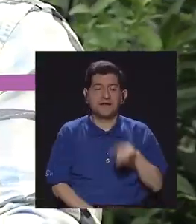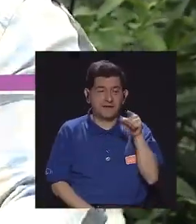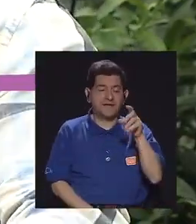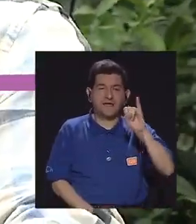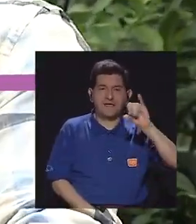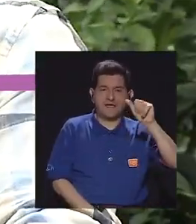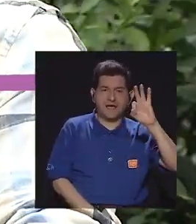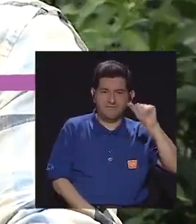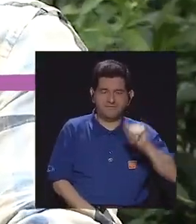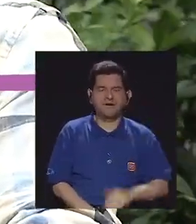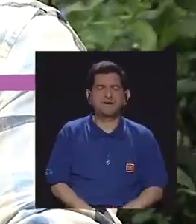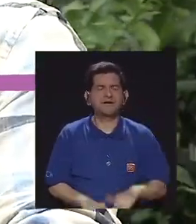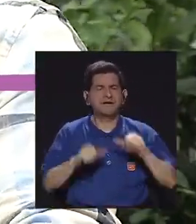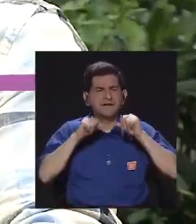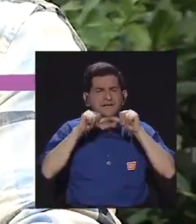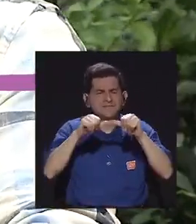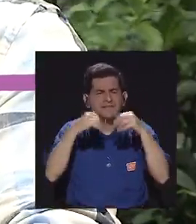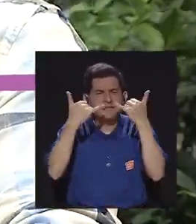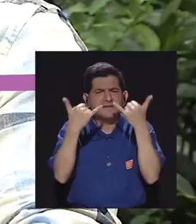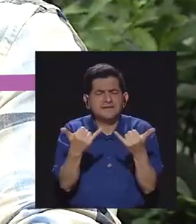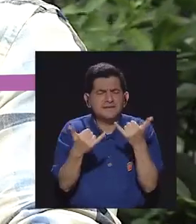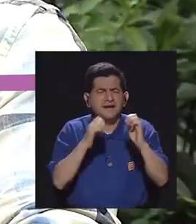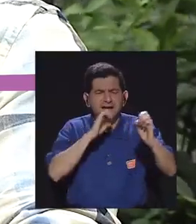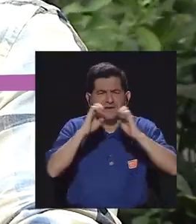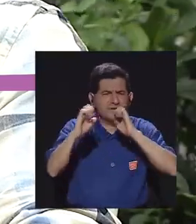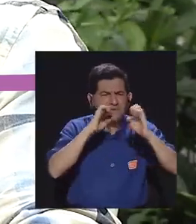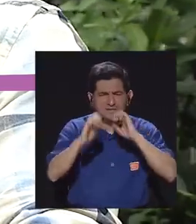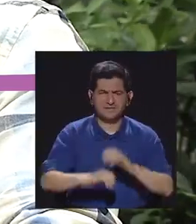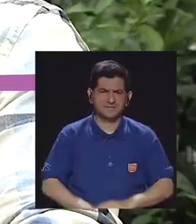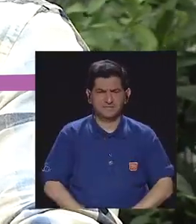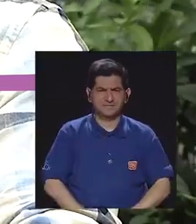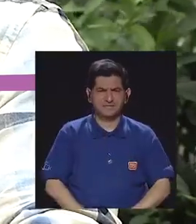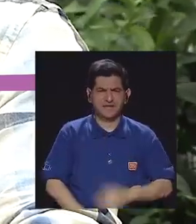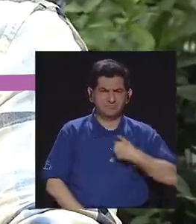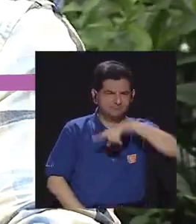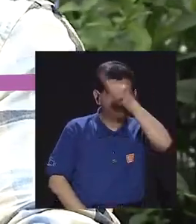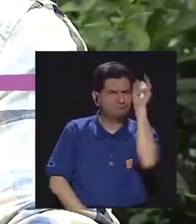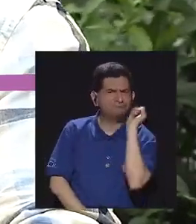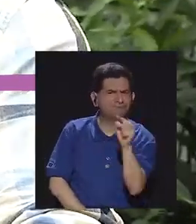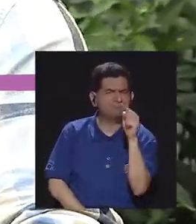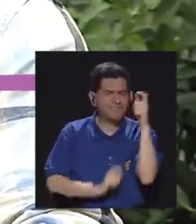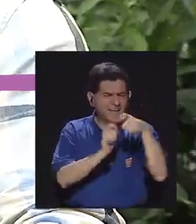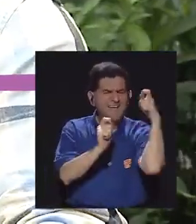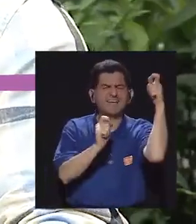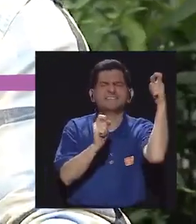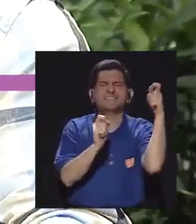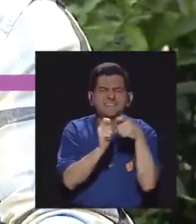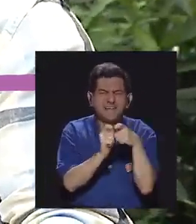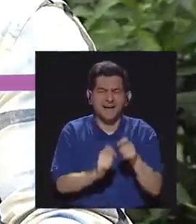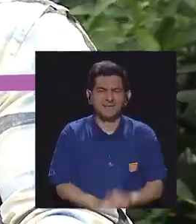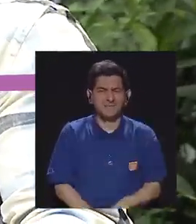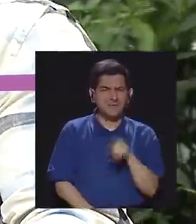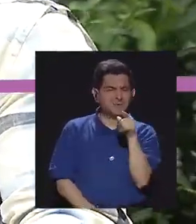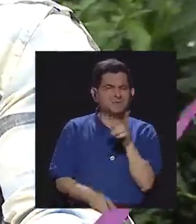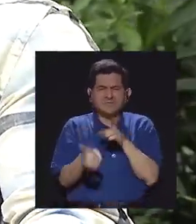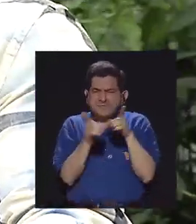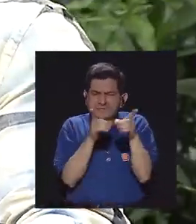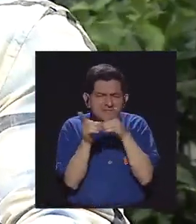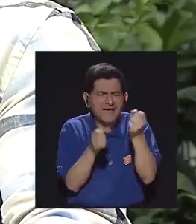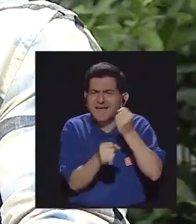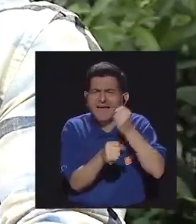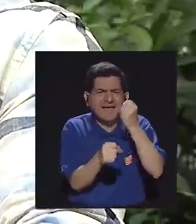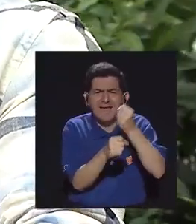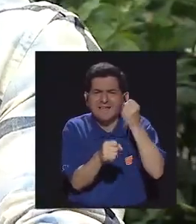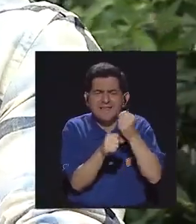Jacqueline, pues para continuar con esta entrevista quisiera preguntarle exactamente cómo podría usted describir el trabajo